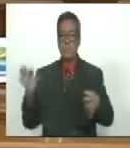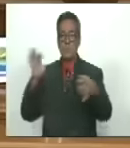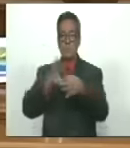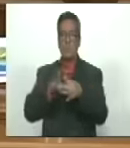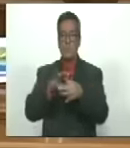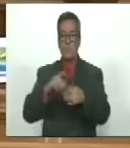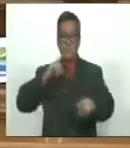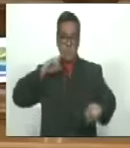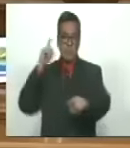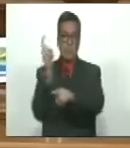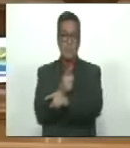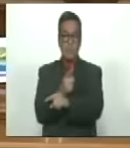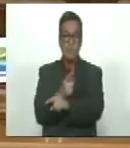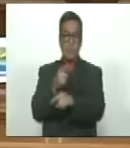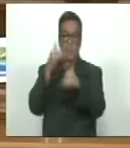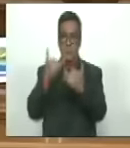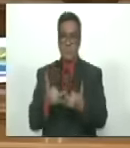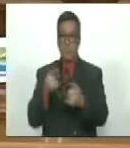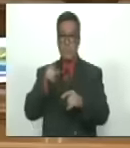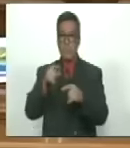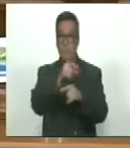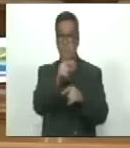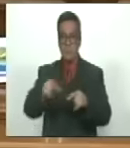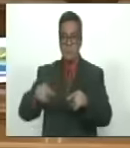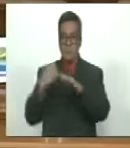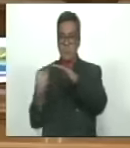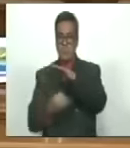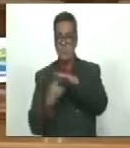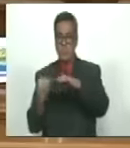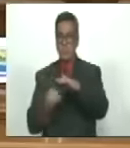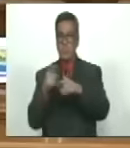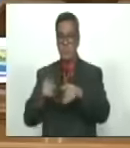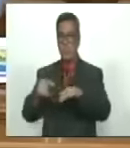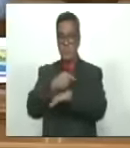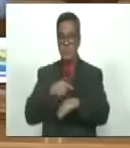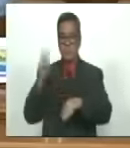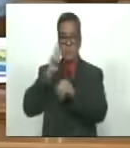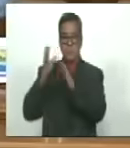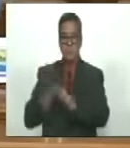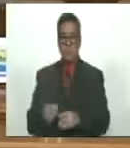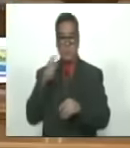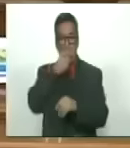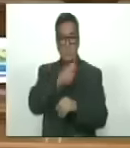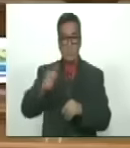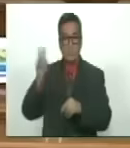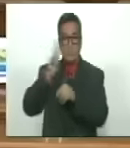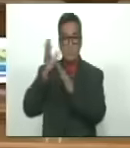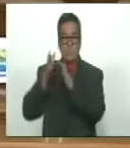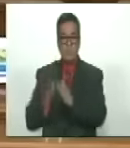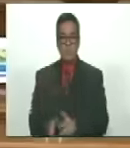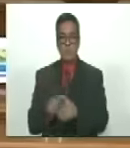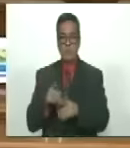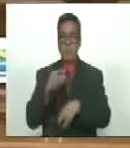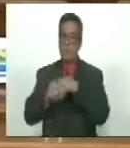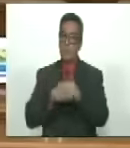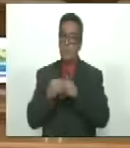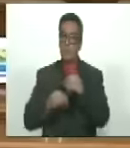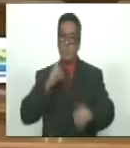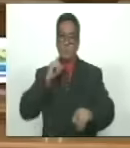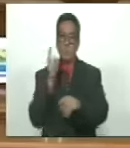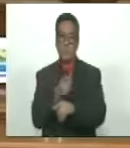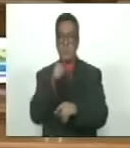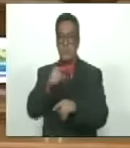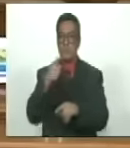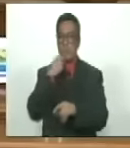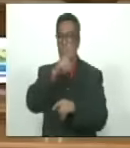vincula, nos obliga, es obligante a todas las instituciones del Estado venezolano, a todo el pueblo venezolano, a cumplir el mandato de